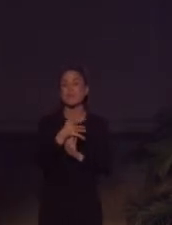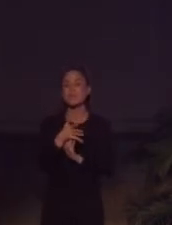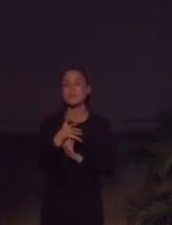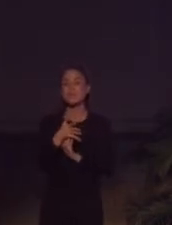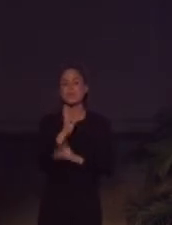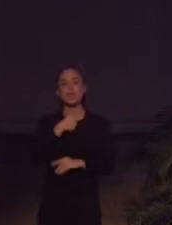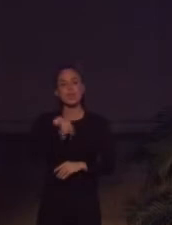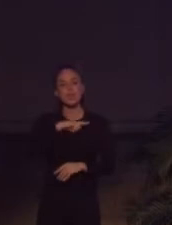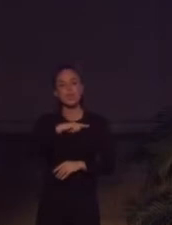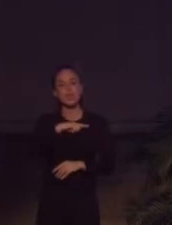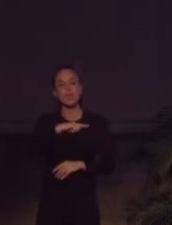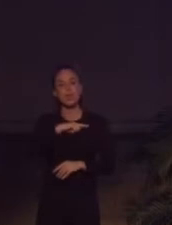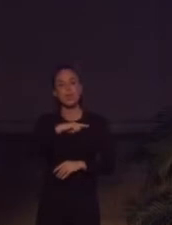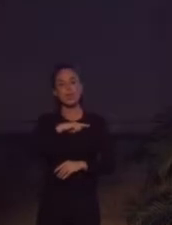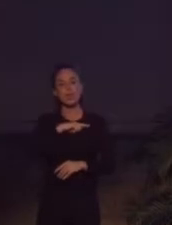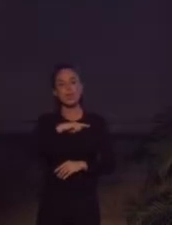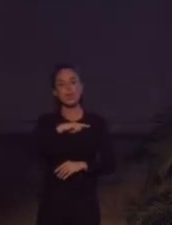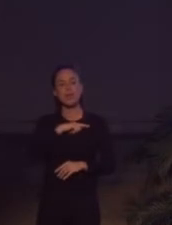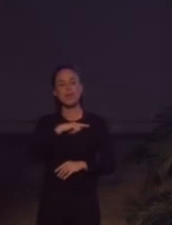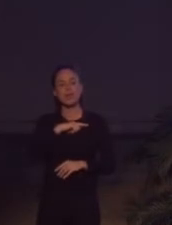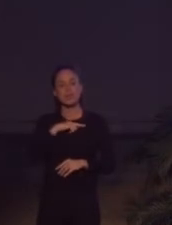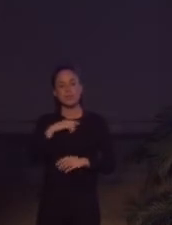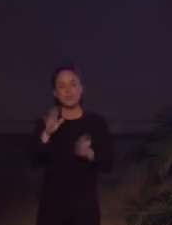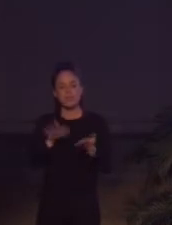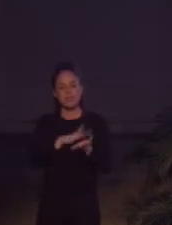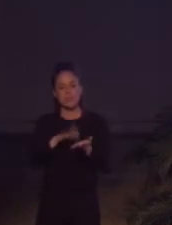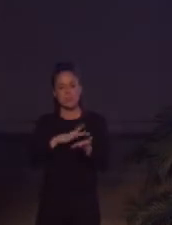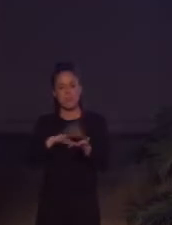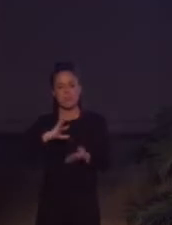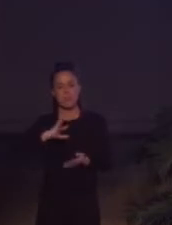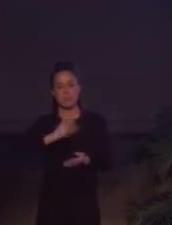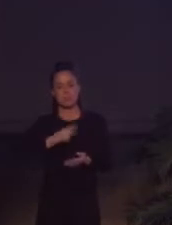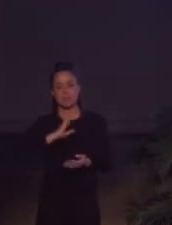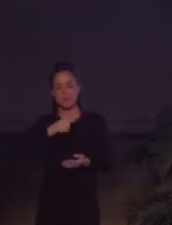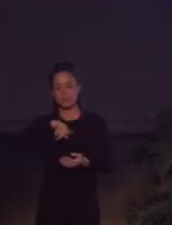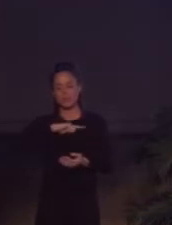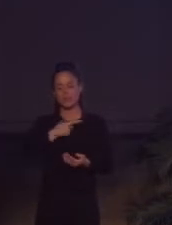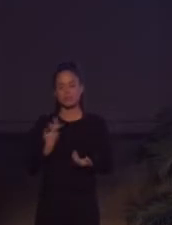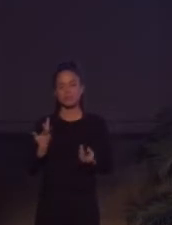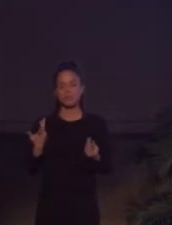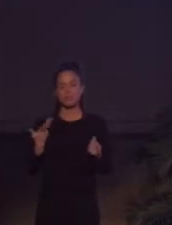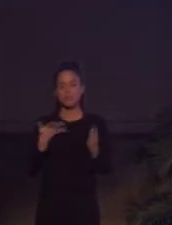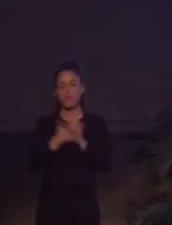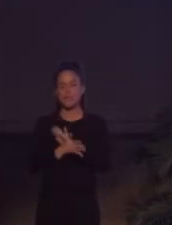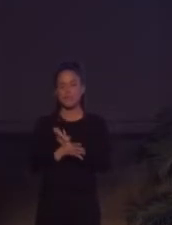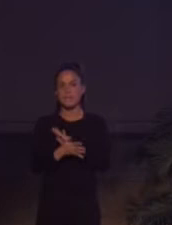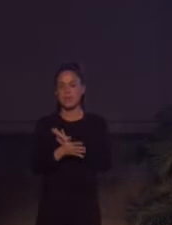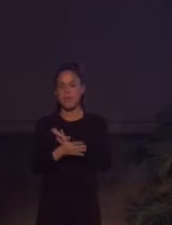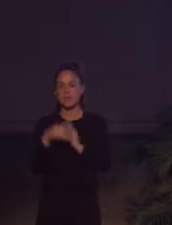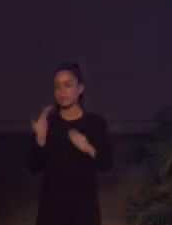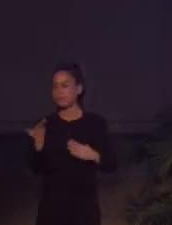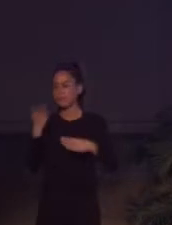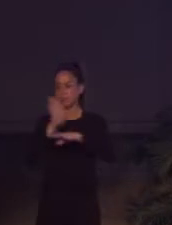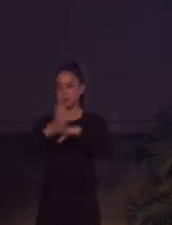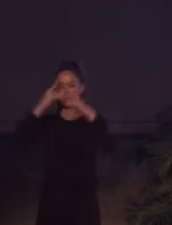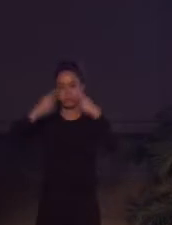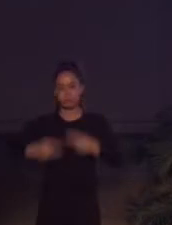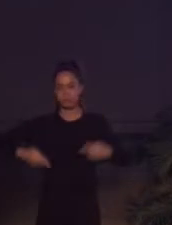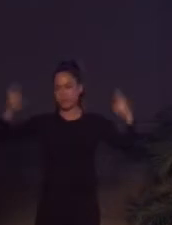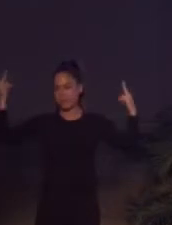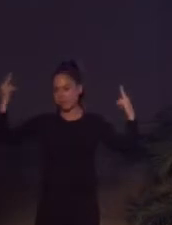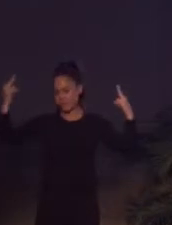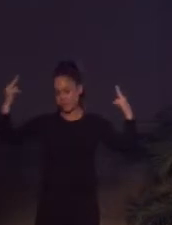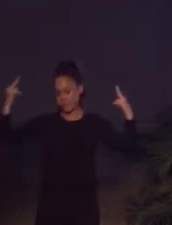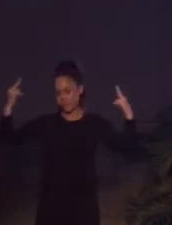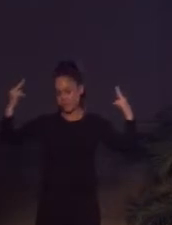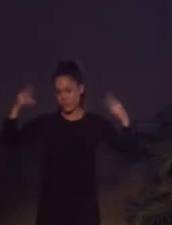para nosotras hacer el parole de queer supuso una manifestación pública y directa de lo que entendíamos que debería ir